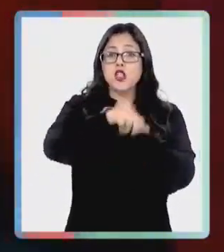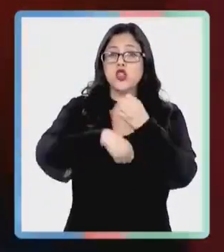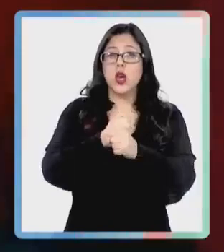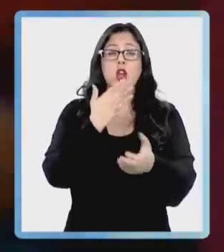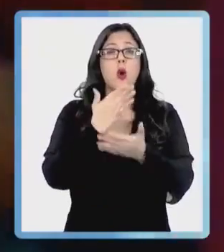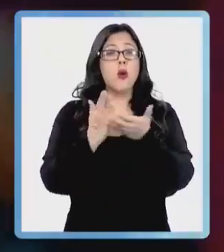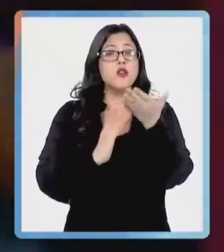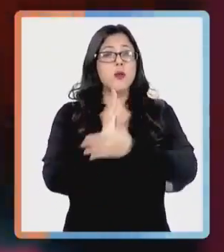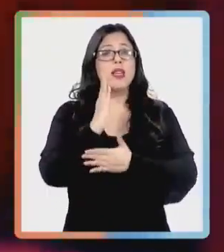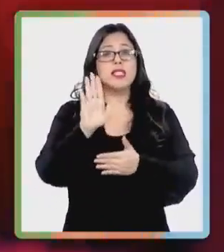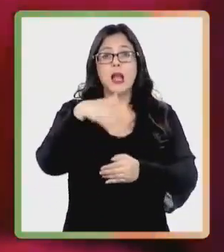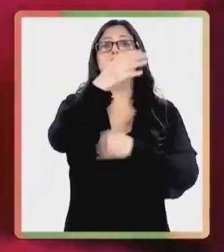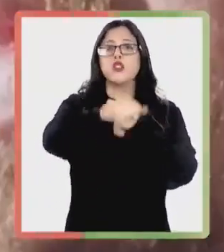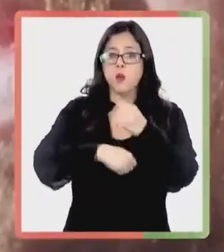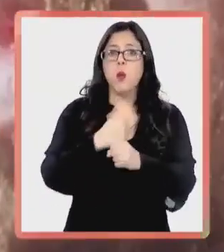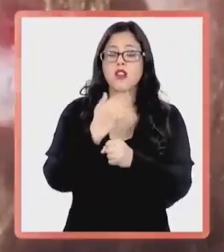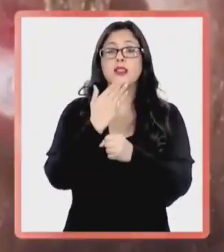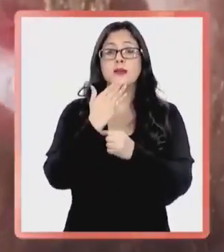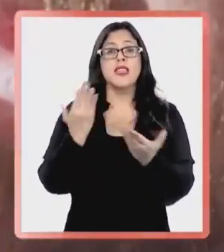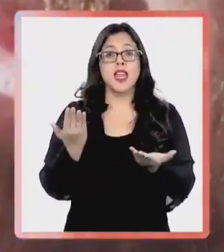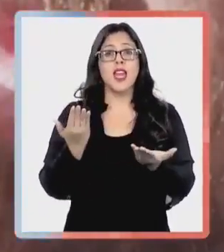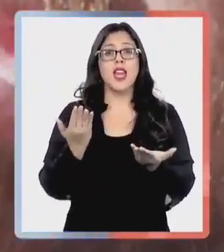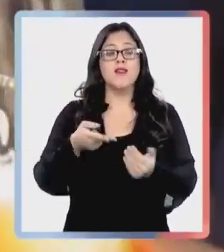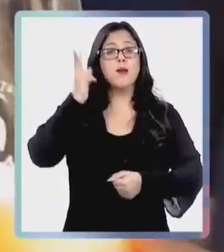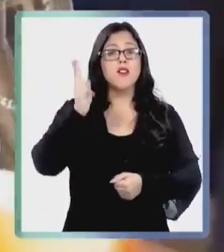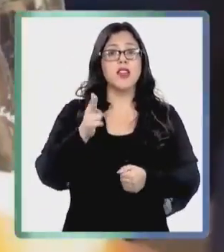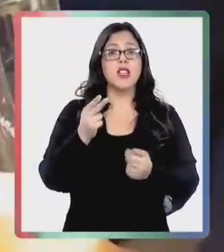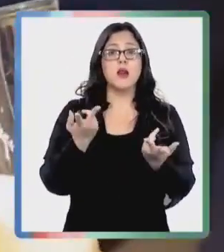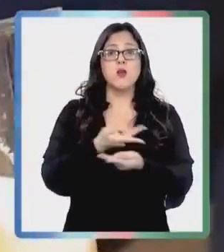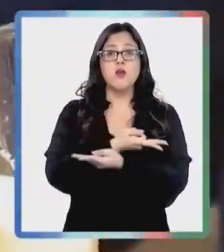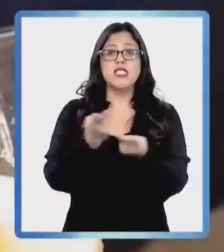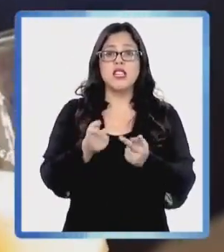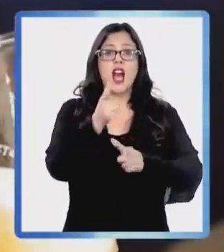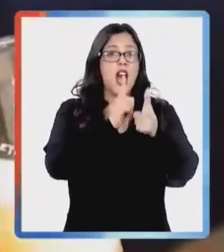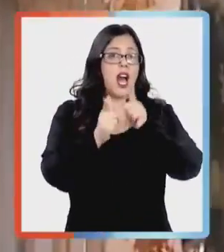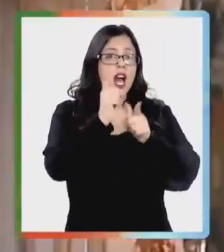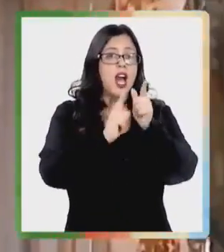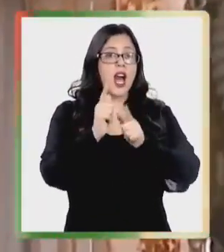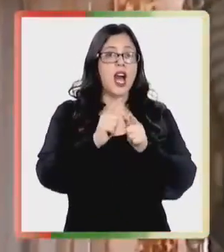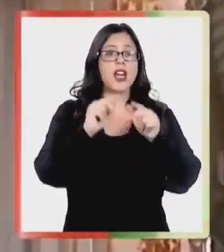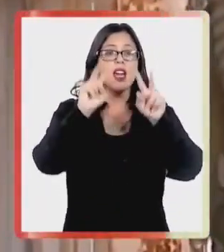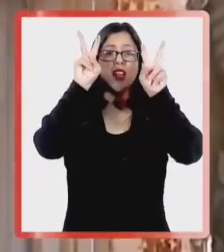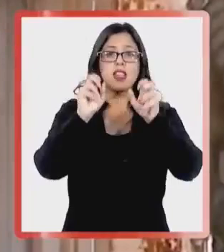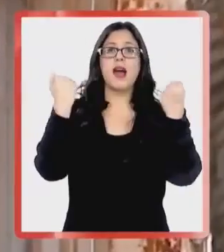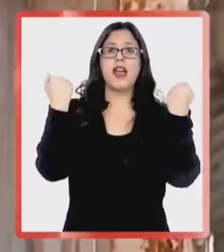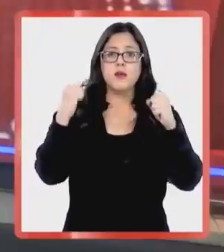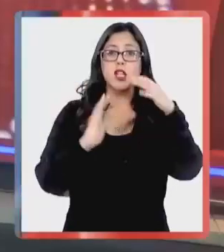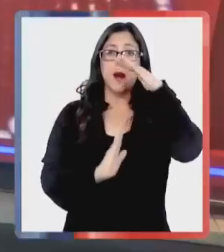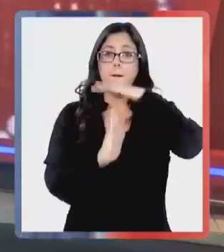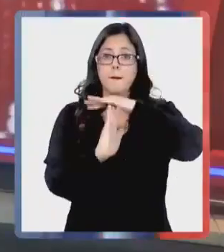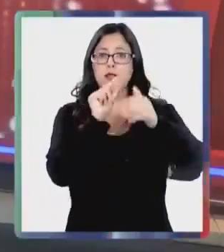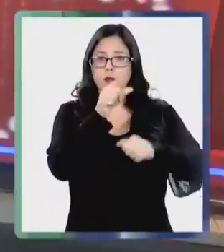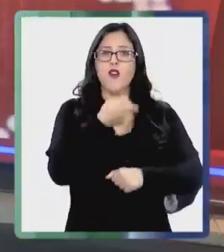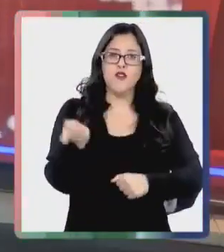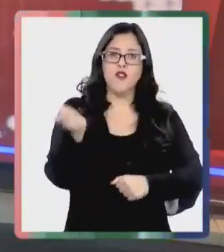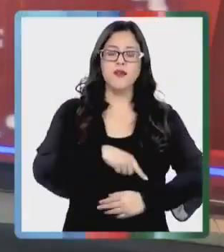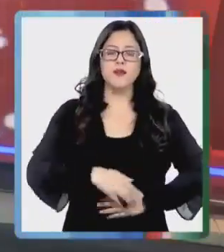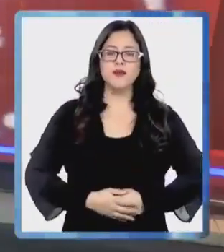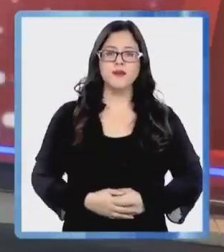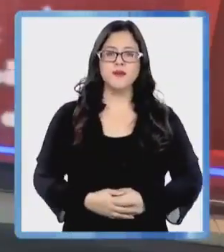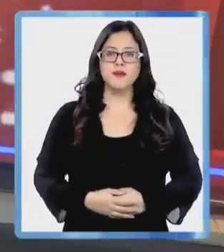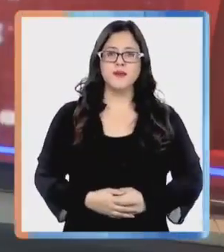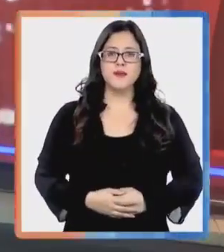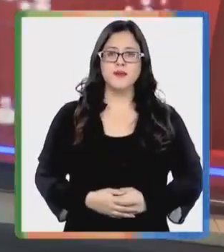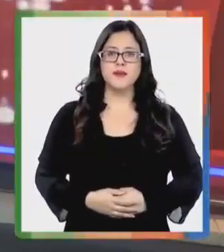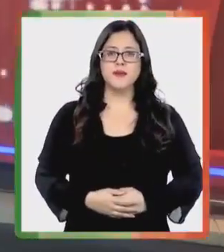a regir el próximo año y además va a prohibir la publicidad de alcohol en eventos deportivos. Pausa y regresamos. No se